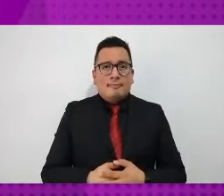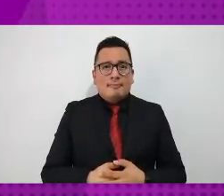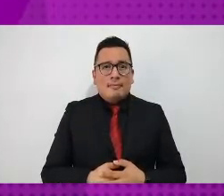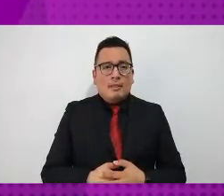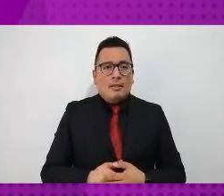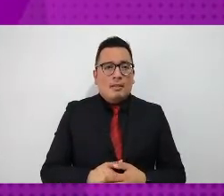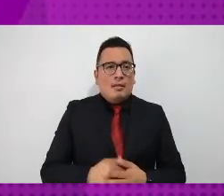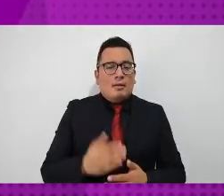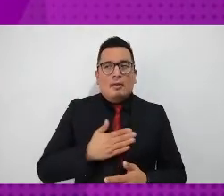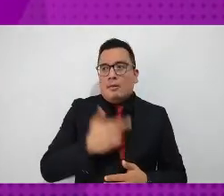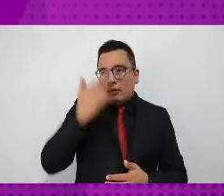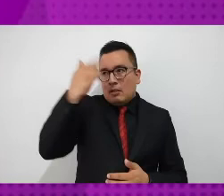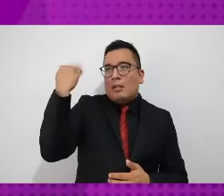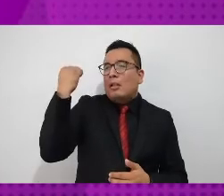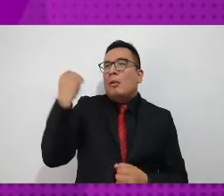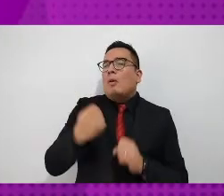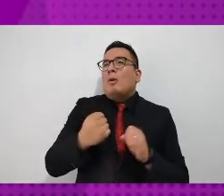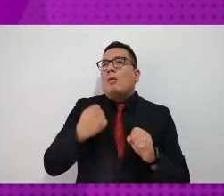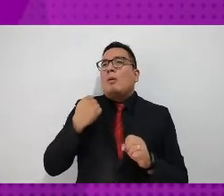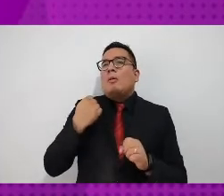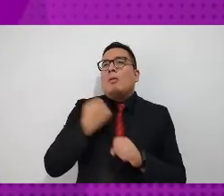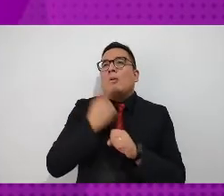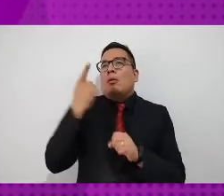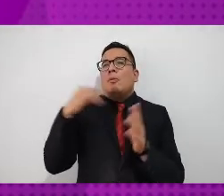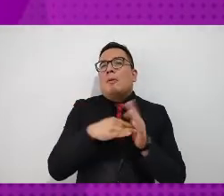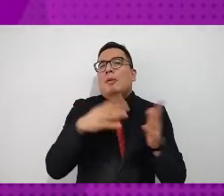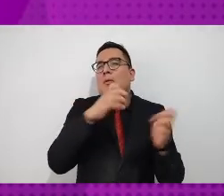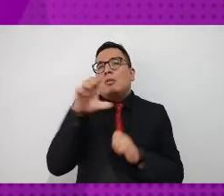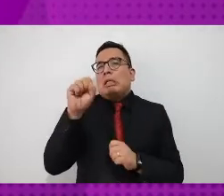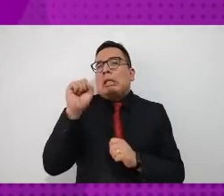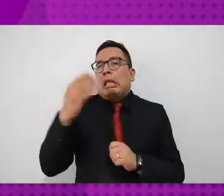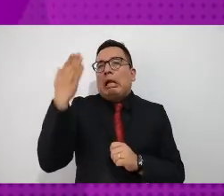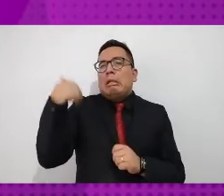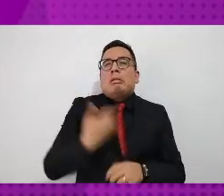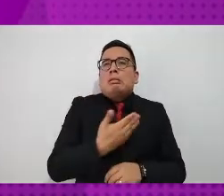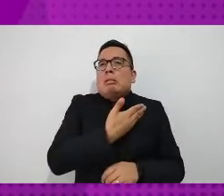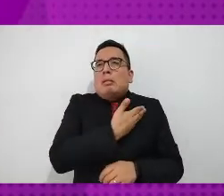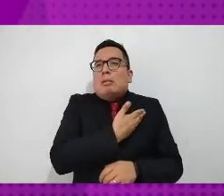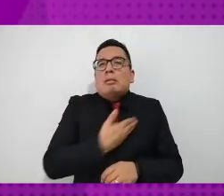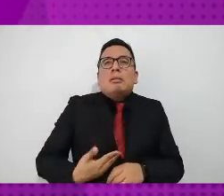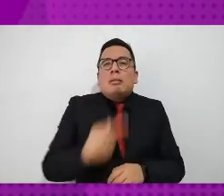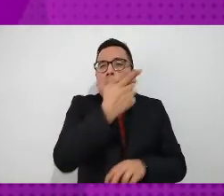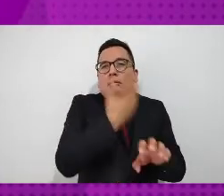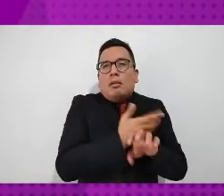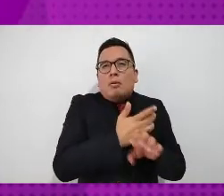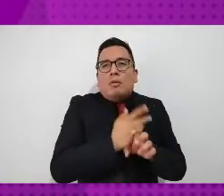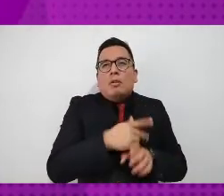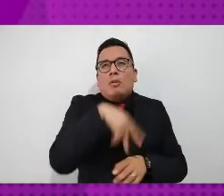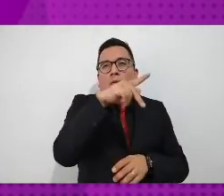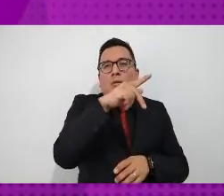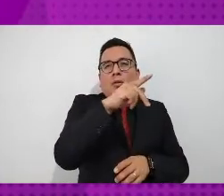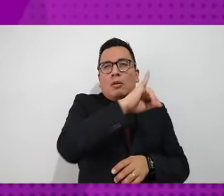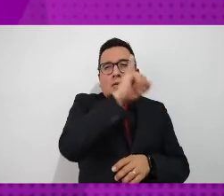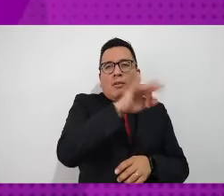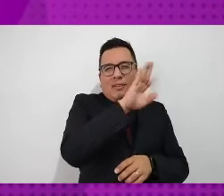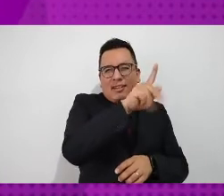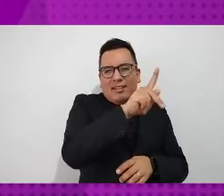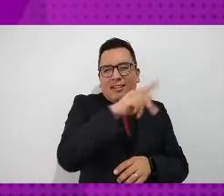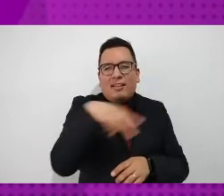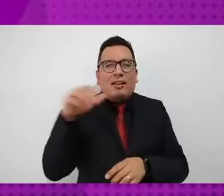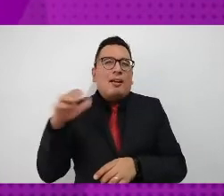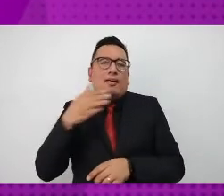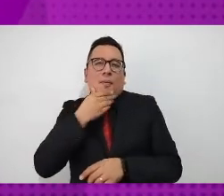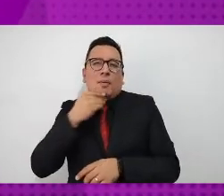debate histórico de los años 60 john f.kennedy richard nixon que fue el primer debate televisado nosotros nuestro primer debate televisado fue